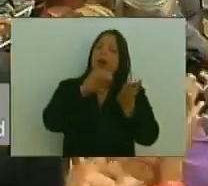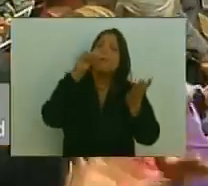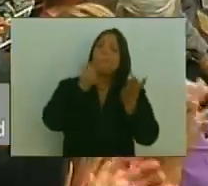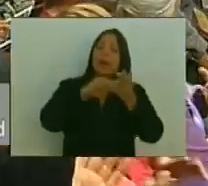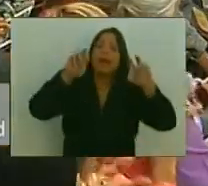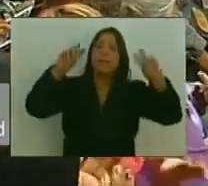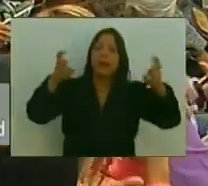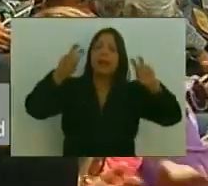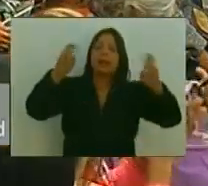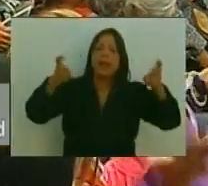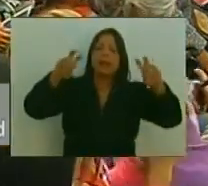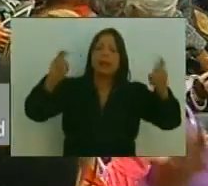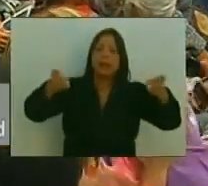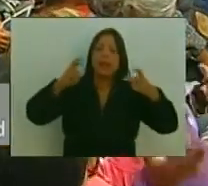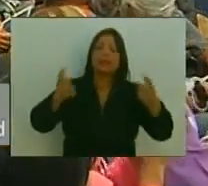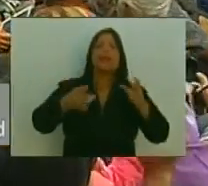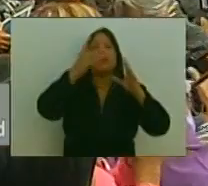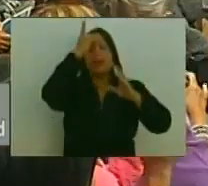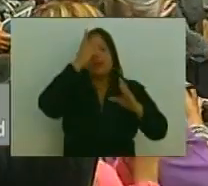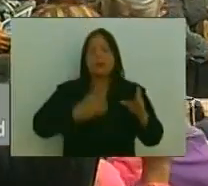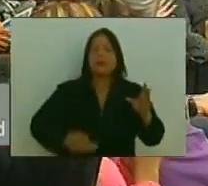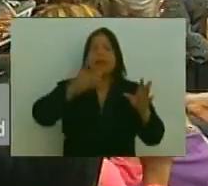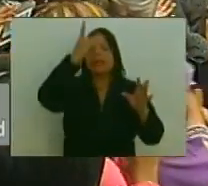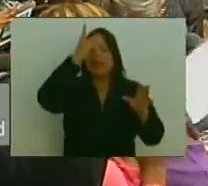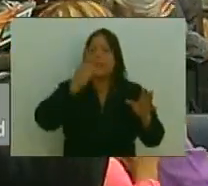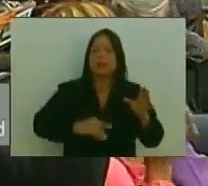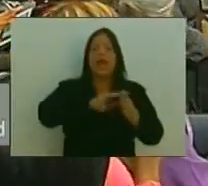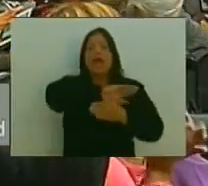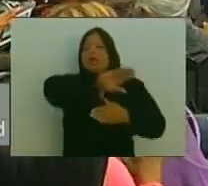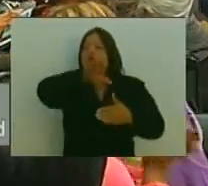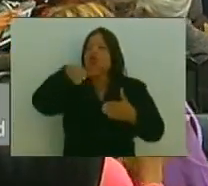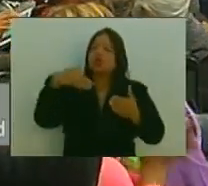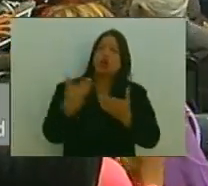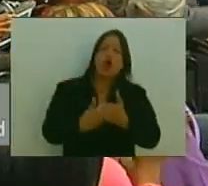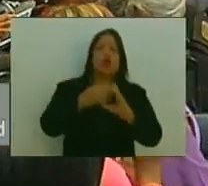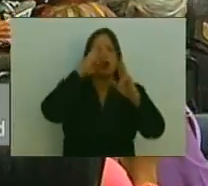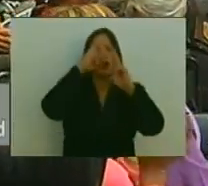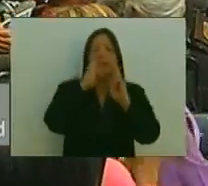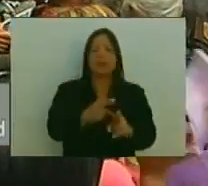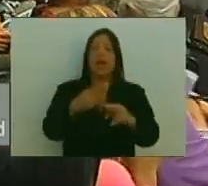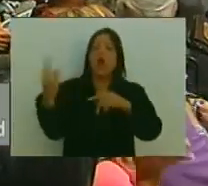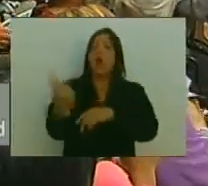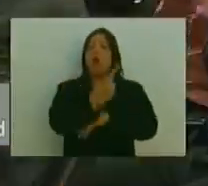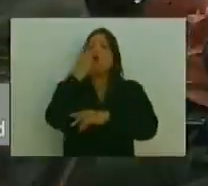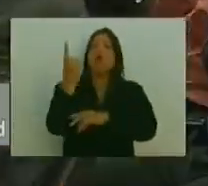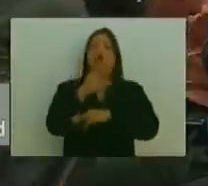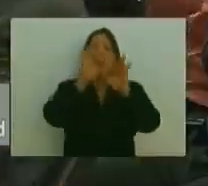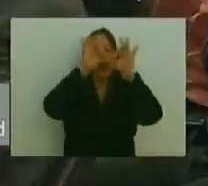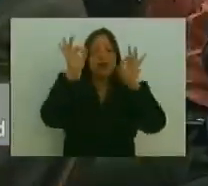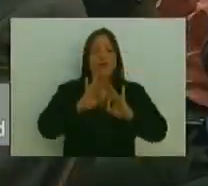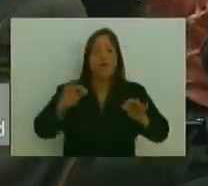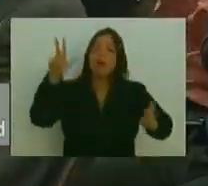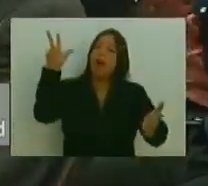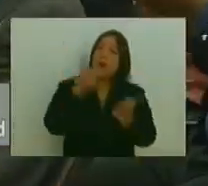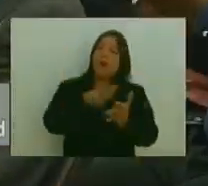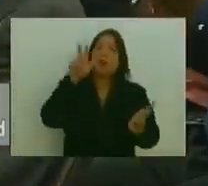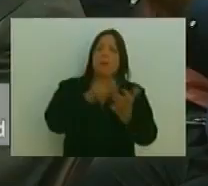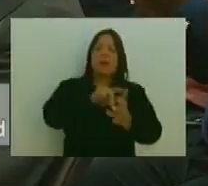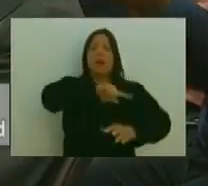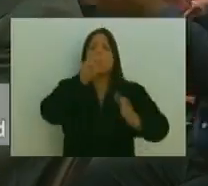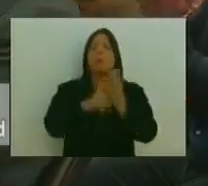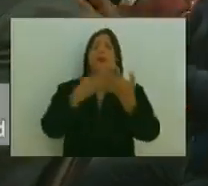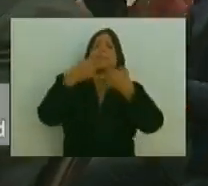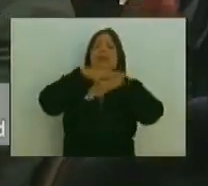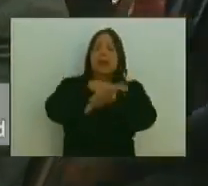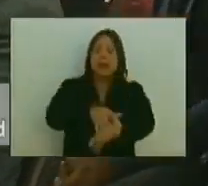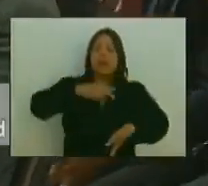de discapacidad, en todos los capítulos, en todas las secciones, porque es la única forma que pueda haber una plena integración,